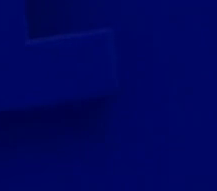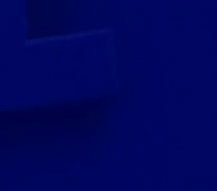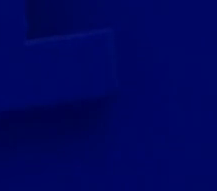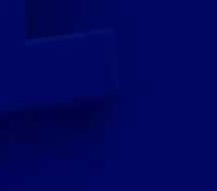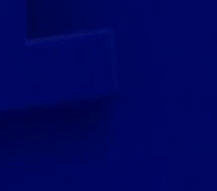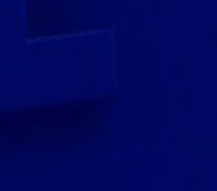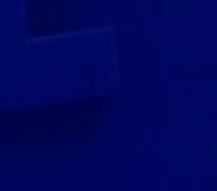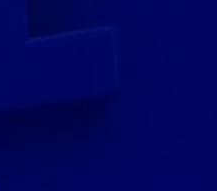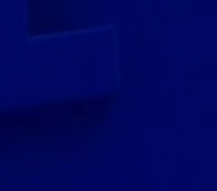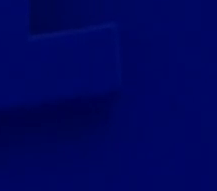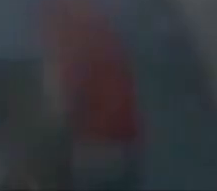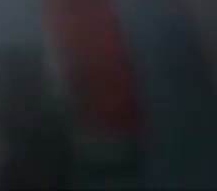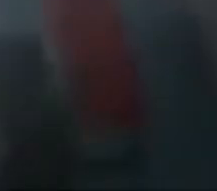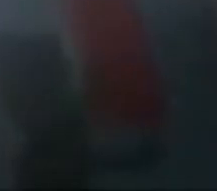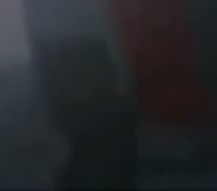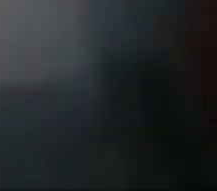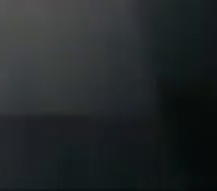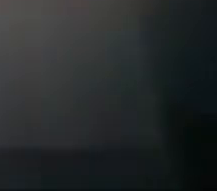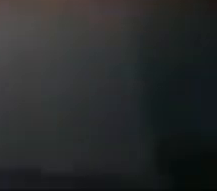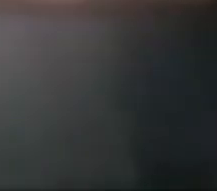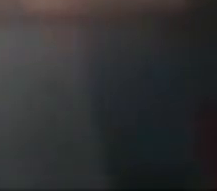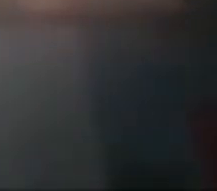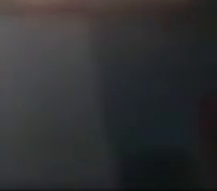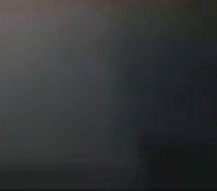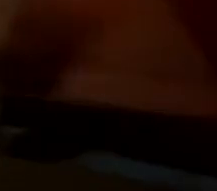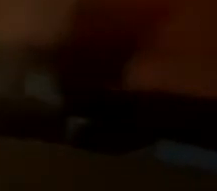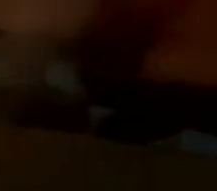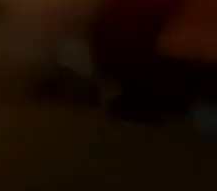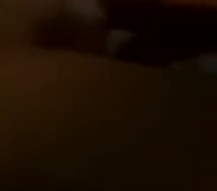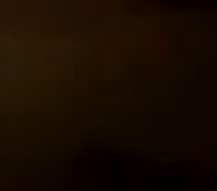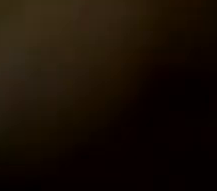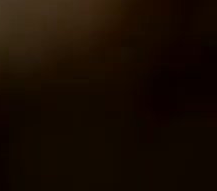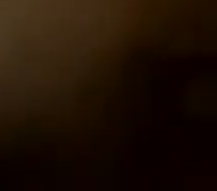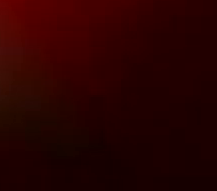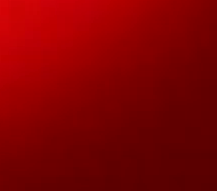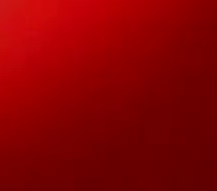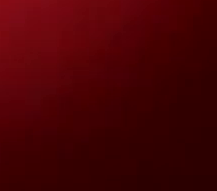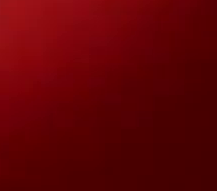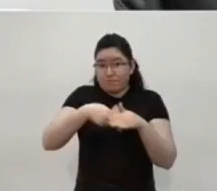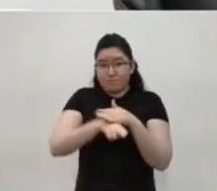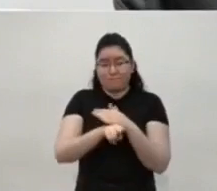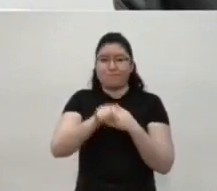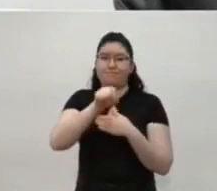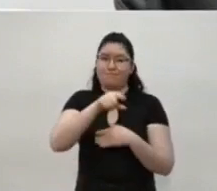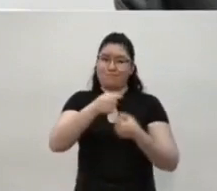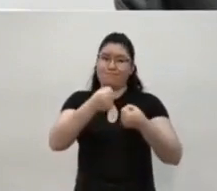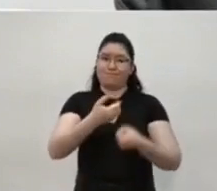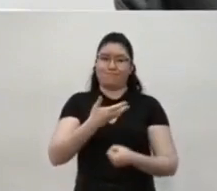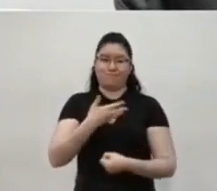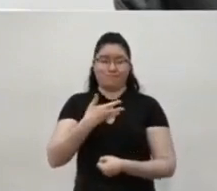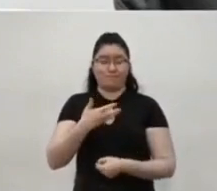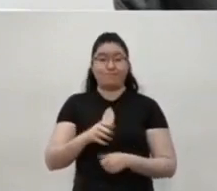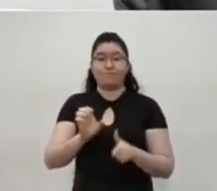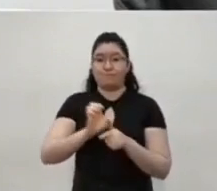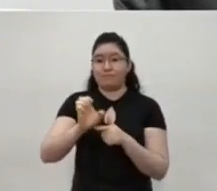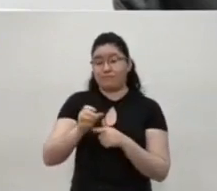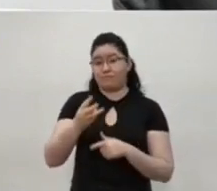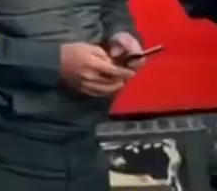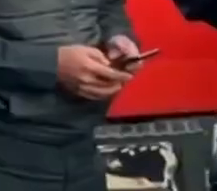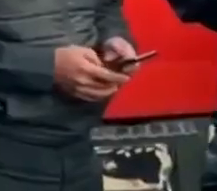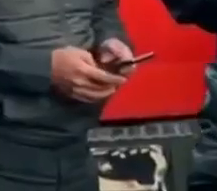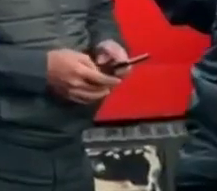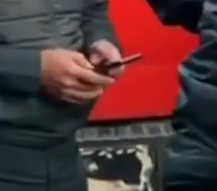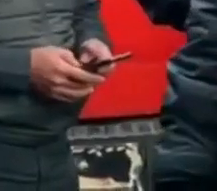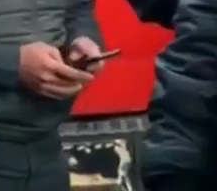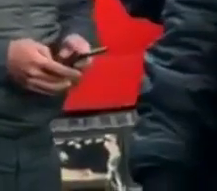nos chingamos aquí. A las 7:30 horas del sábado, el incendio fue sofocado. Hay 3 peritajes que se van a desarrollar.